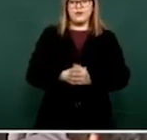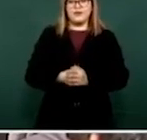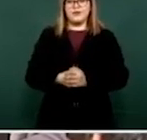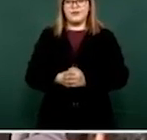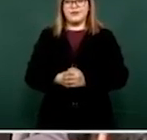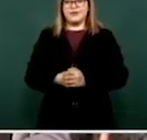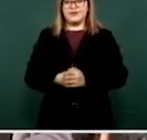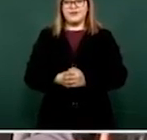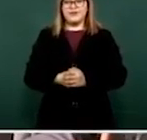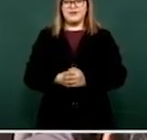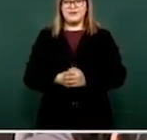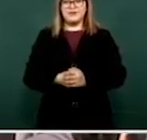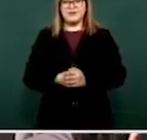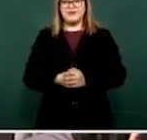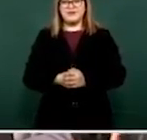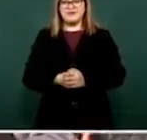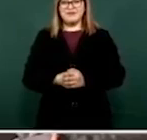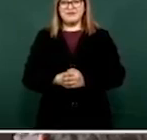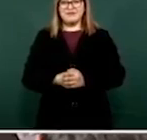No.